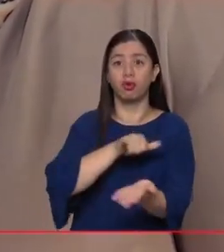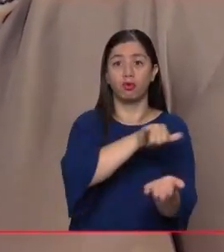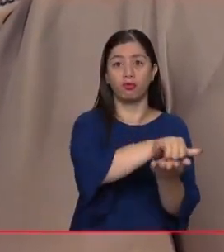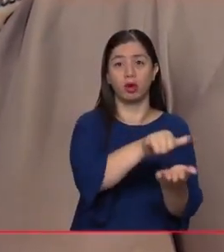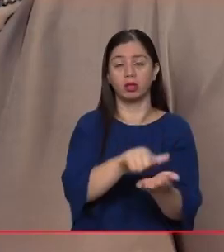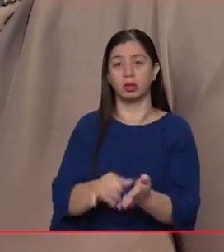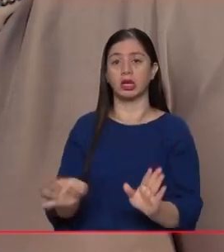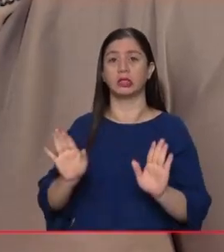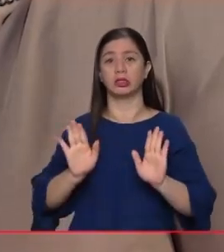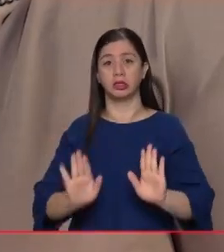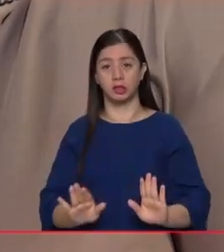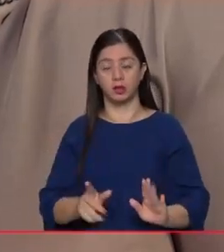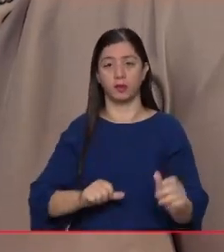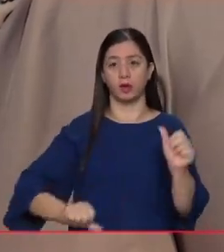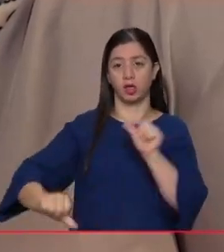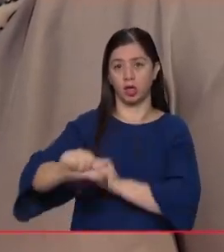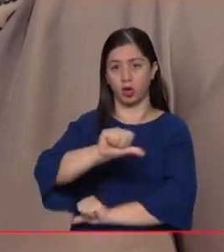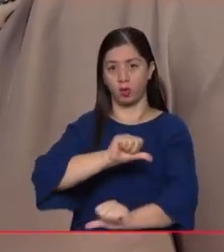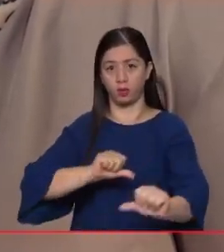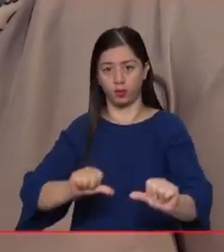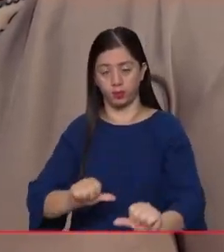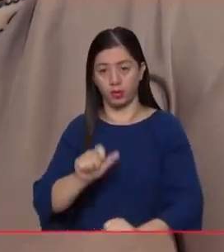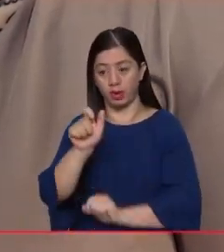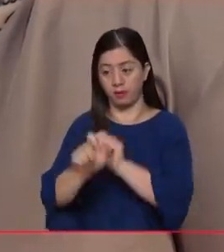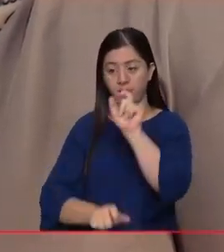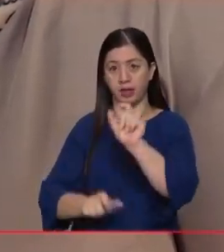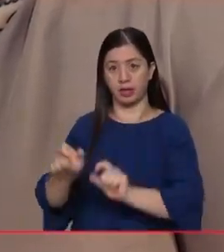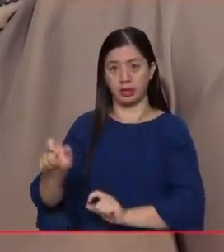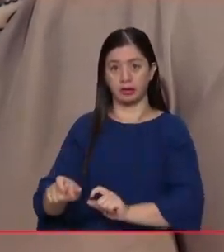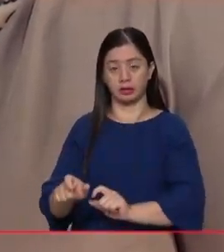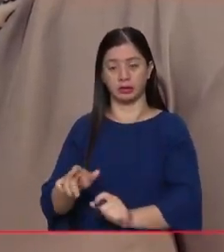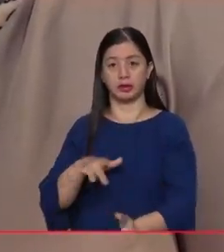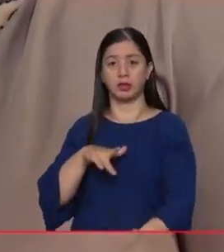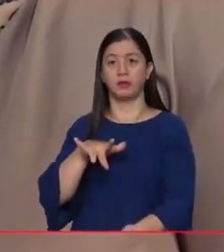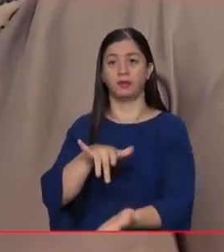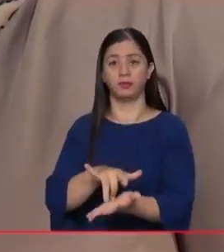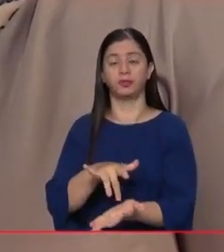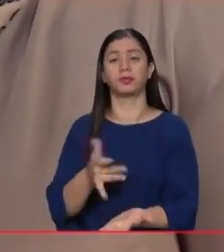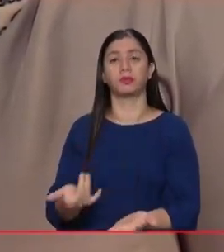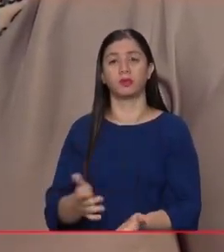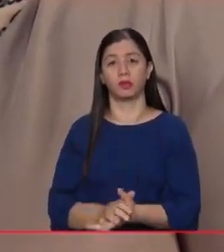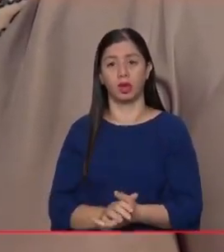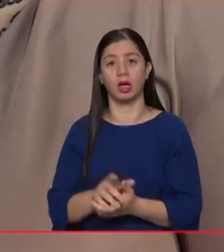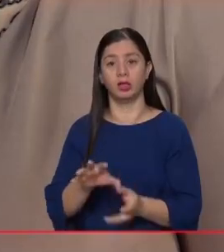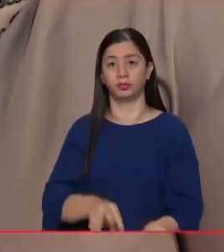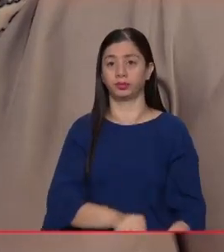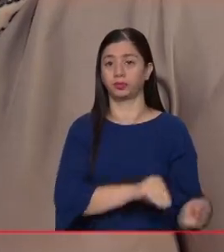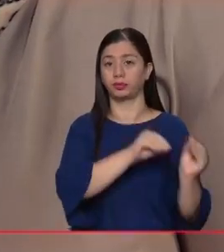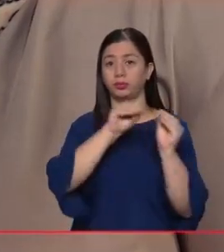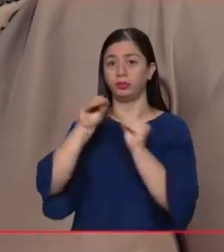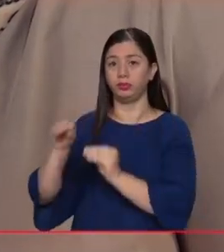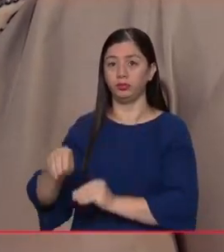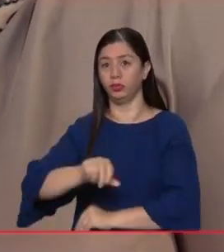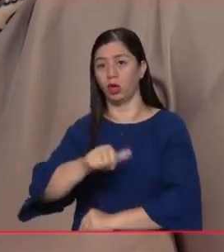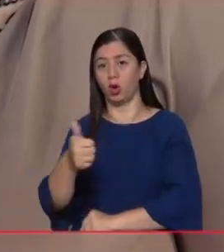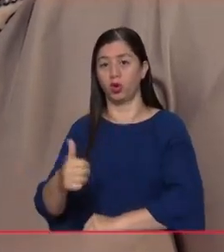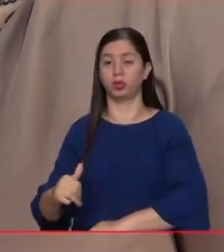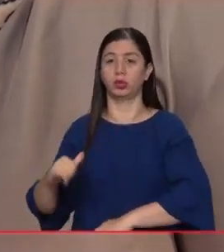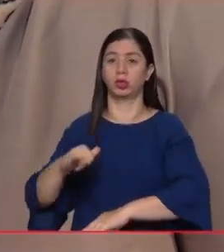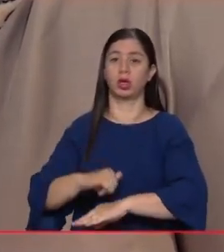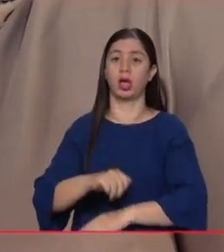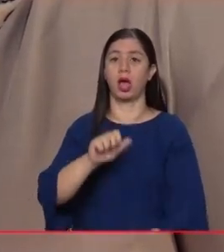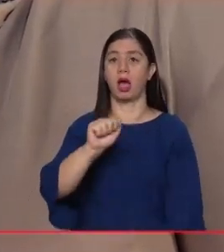la empresa presentó modificaciones. Los pasajeros que tienen previsto llegar a sus destinos están siendo trasladados a otras aerolíneas